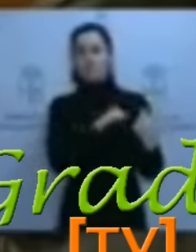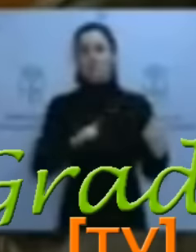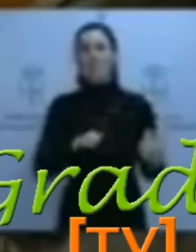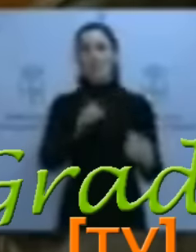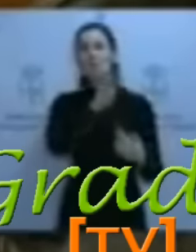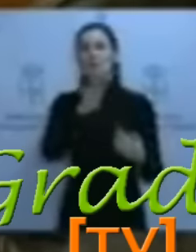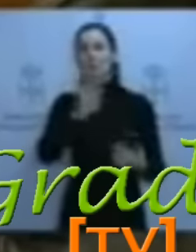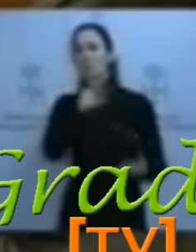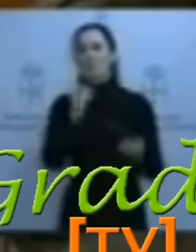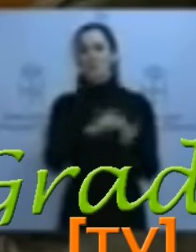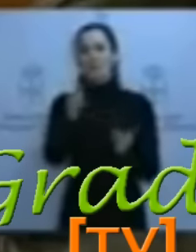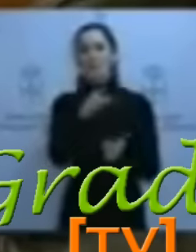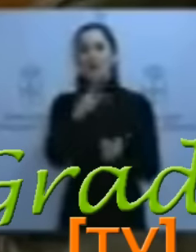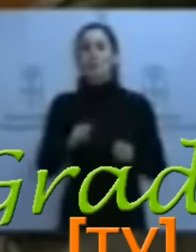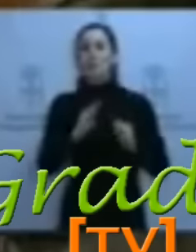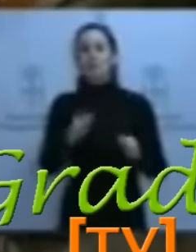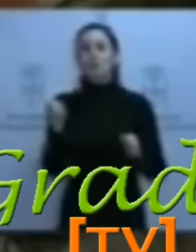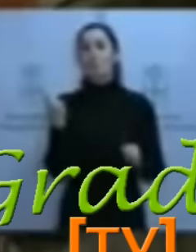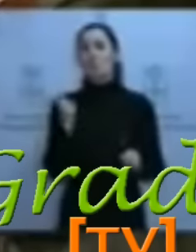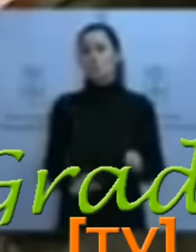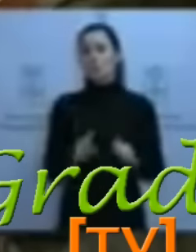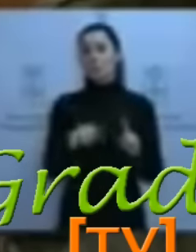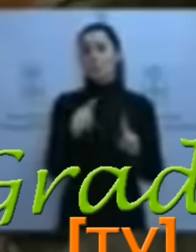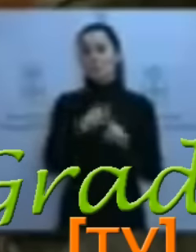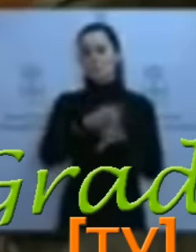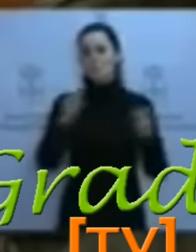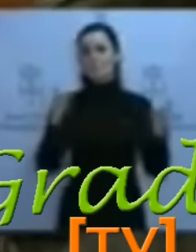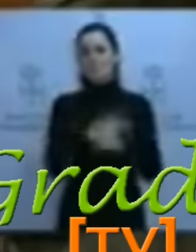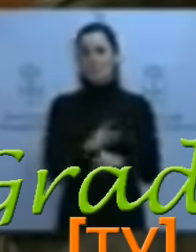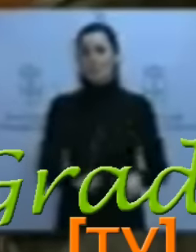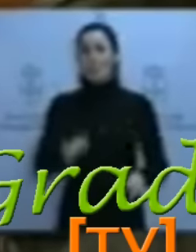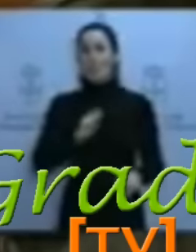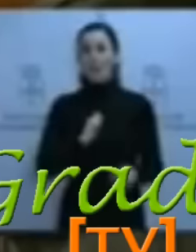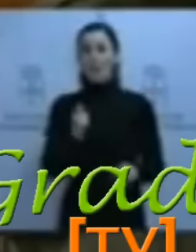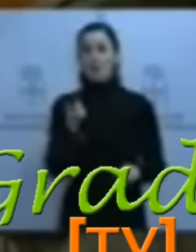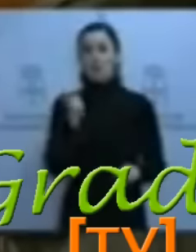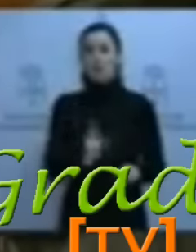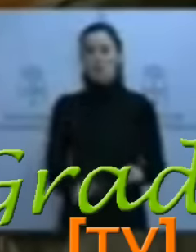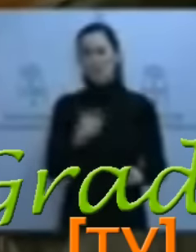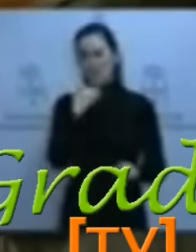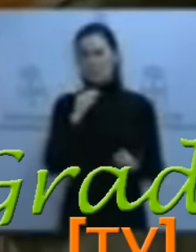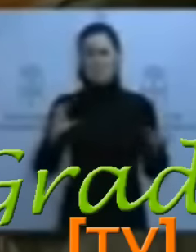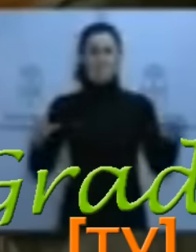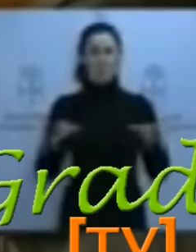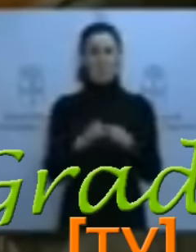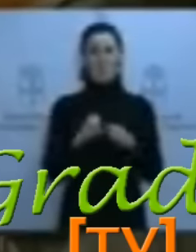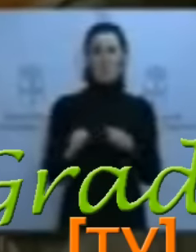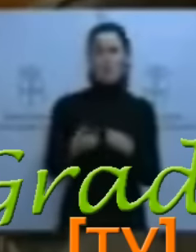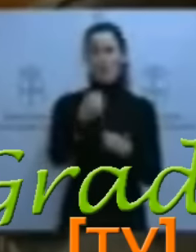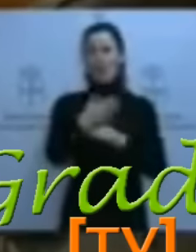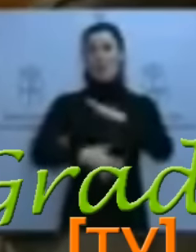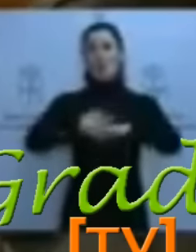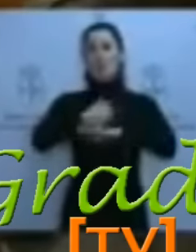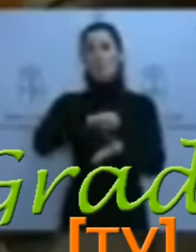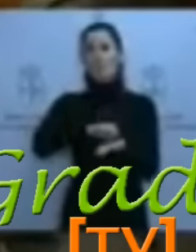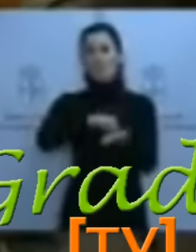de sueldo, más la seguridad social. Se autoadjudica un sueldo de casi un grupo A, como si fuese jefe de